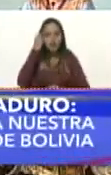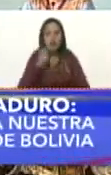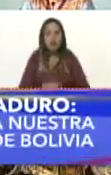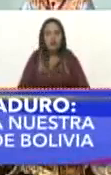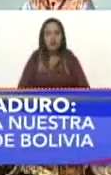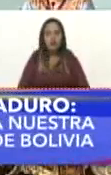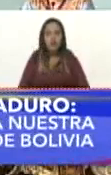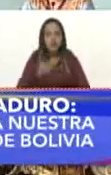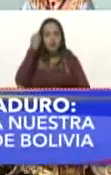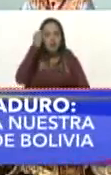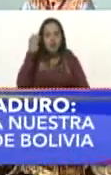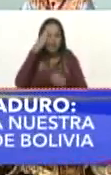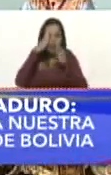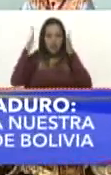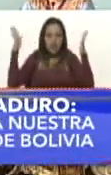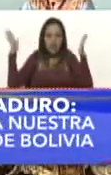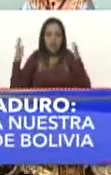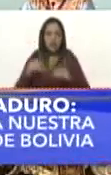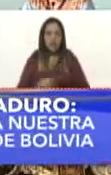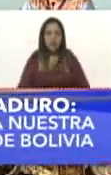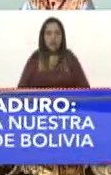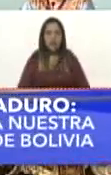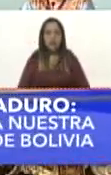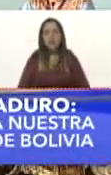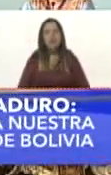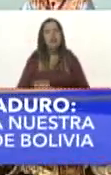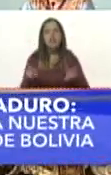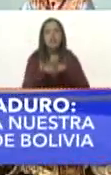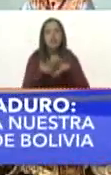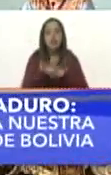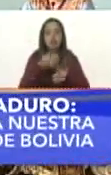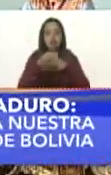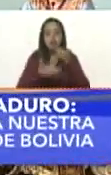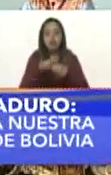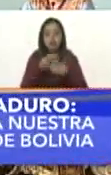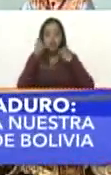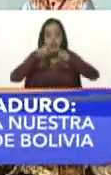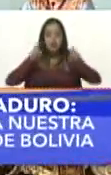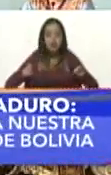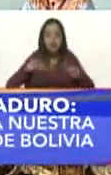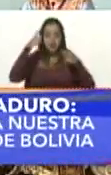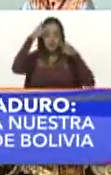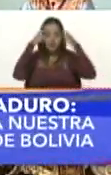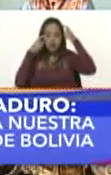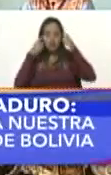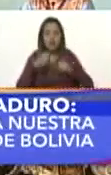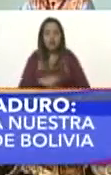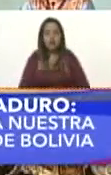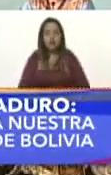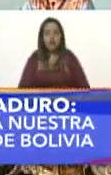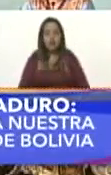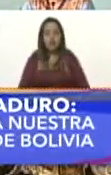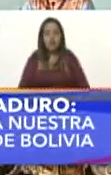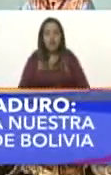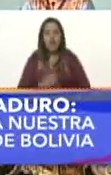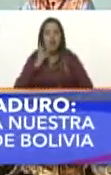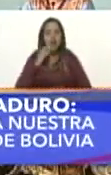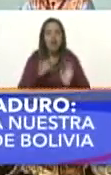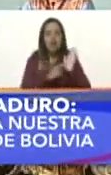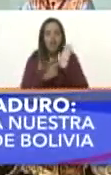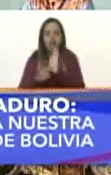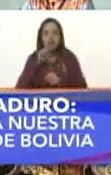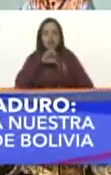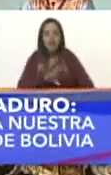y pensando en grande, como nos enseñó nuestro comandante Hugo Chávez, como fue el ejemplo histórico de